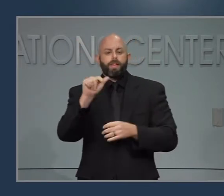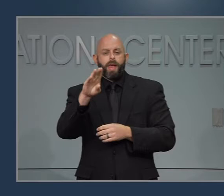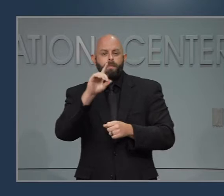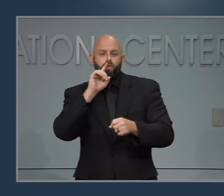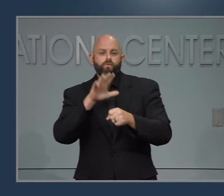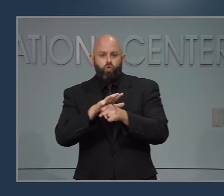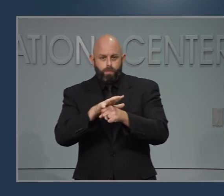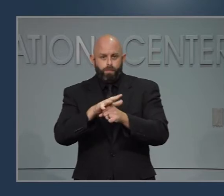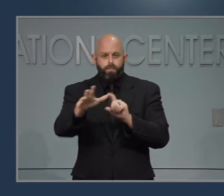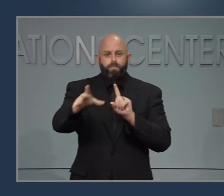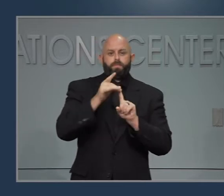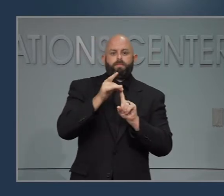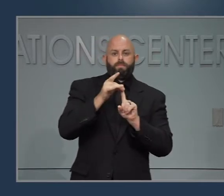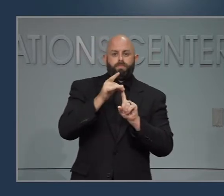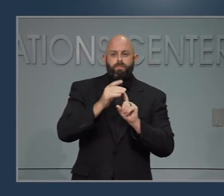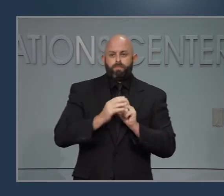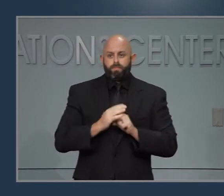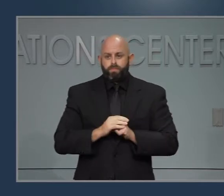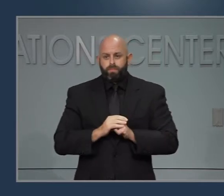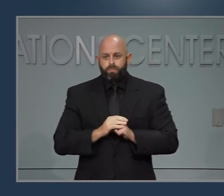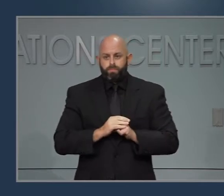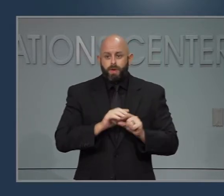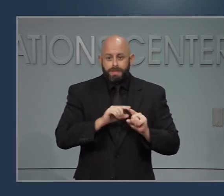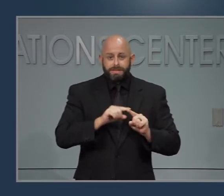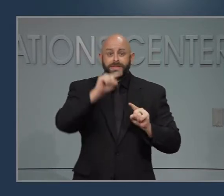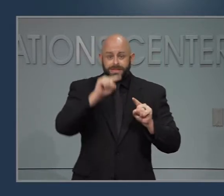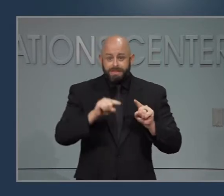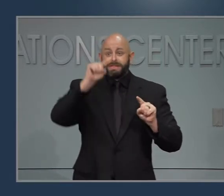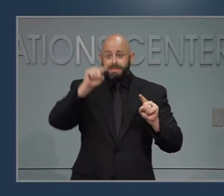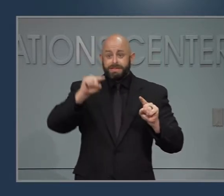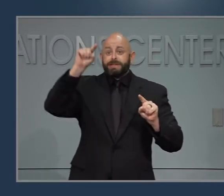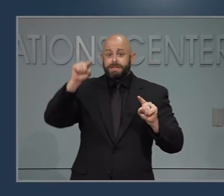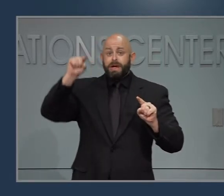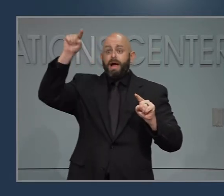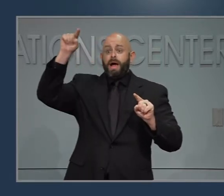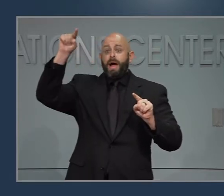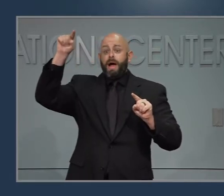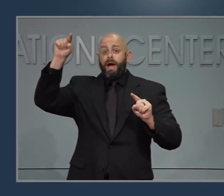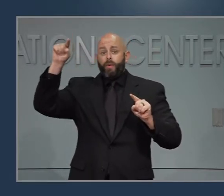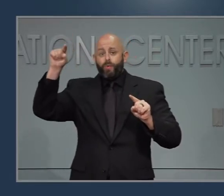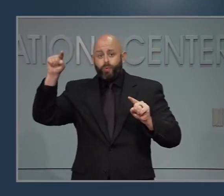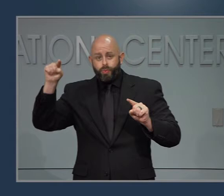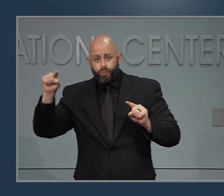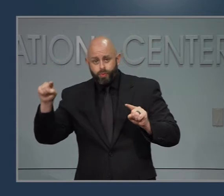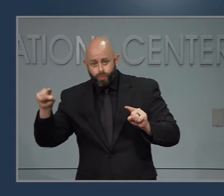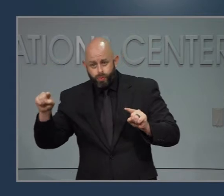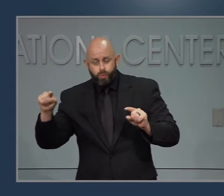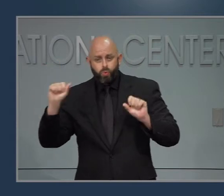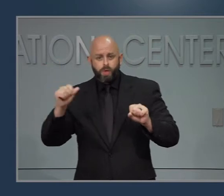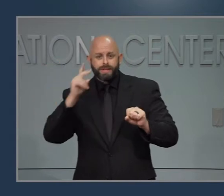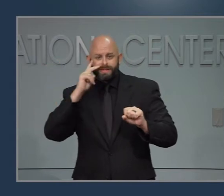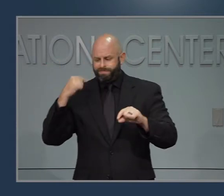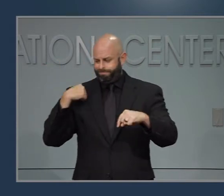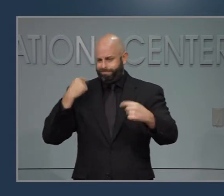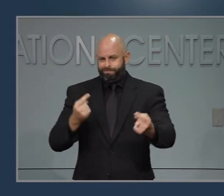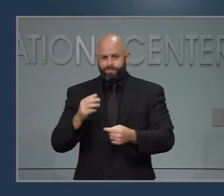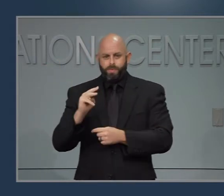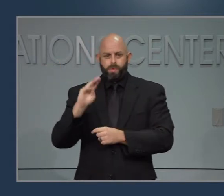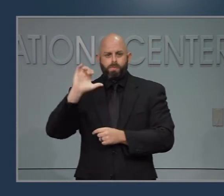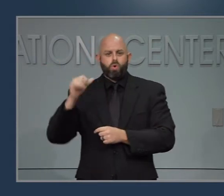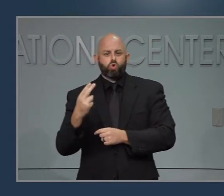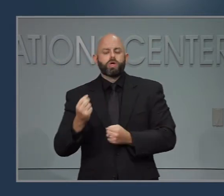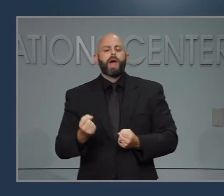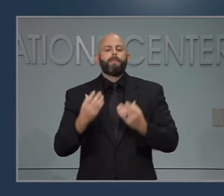laboratorio. Esta primera gráfica les muestra la trayectoria de los nuevos casos todos los días desde que tuvimos el primer caso